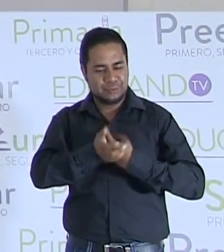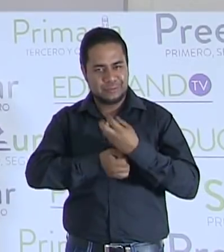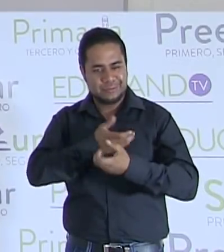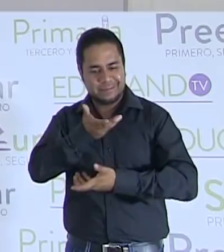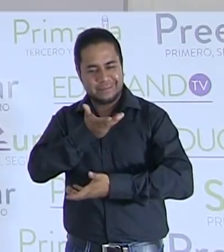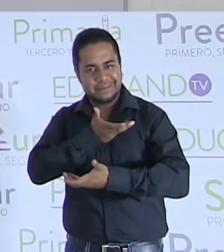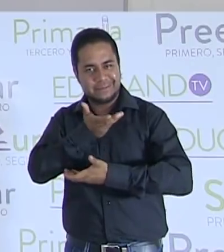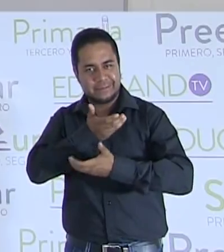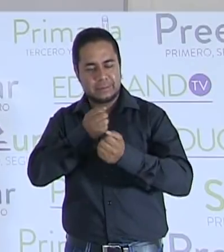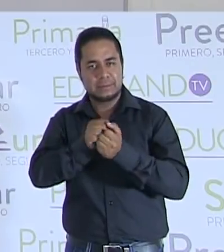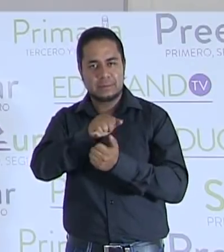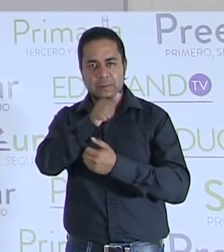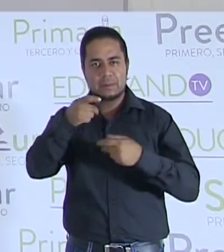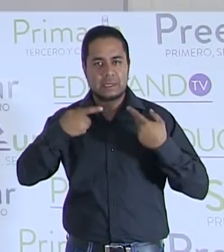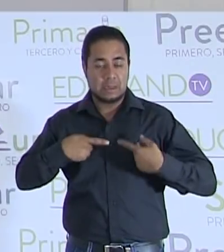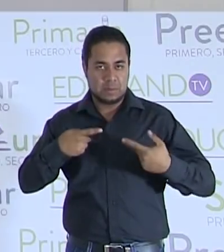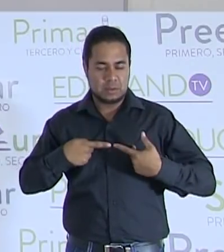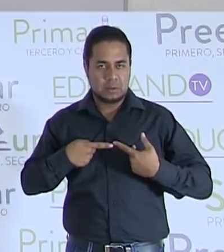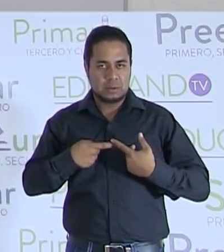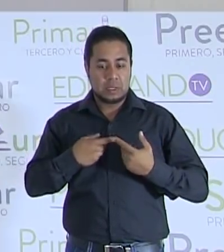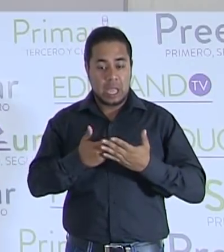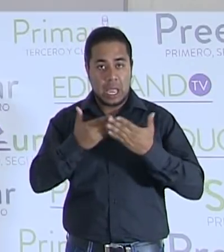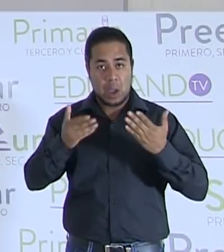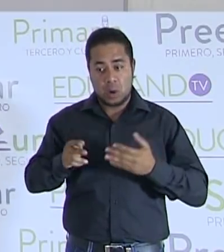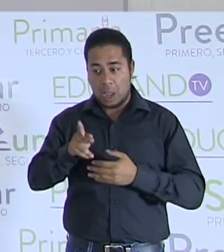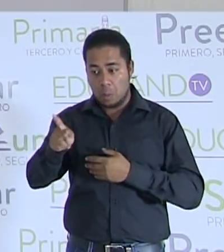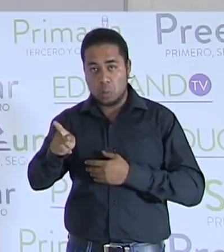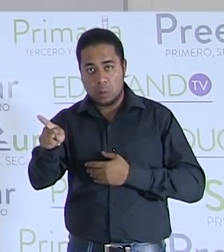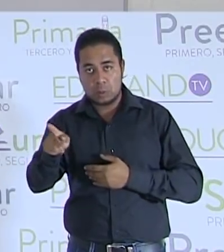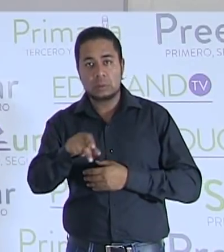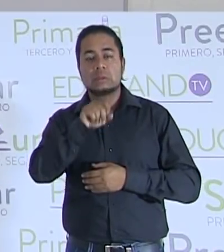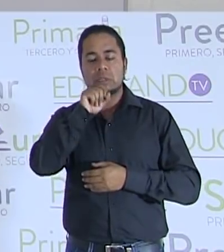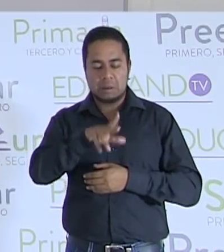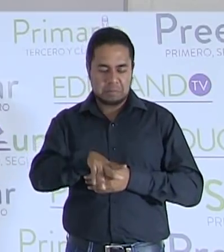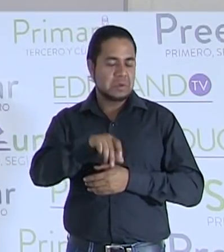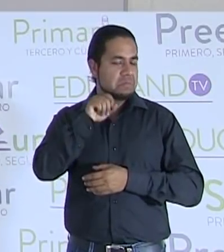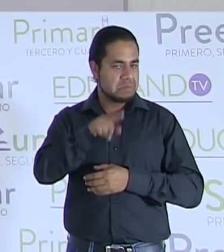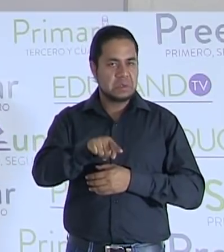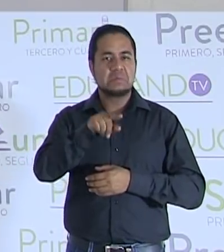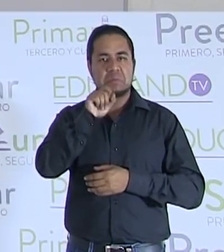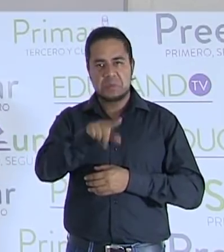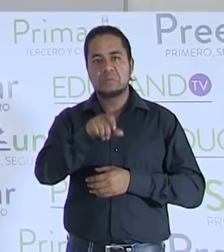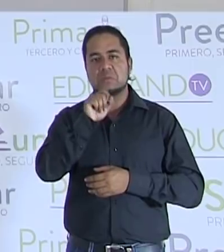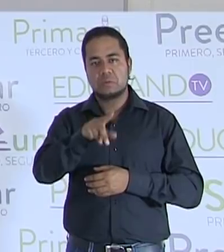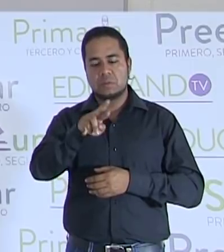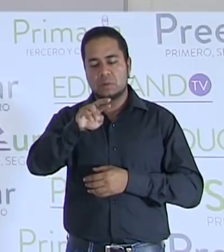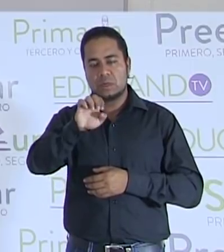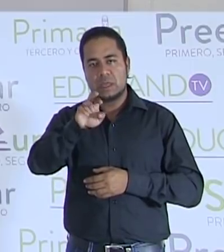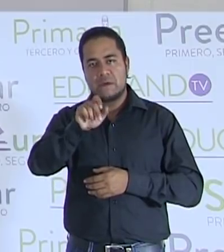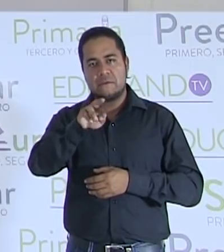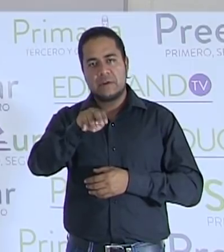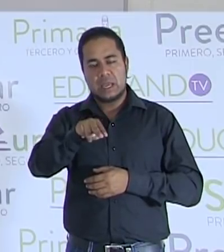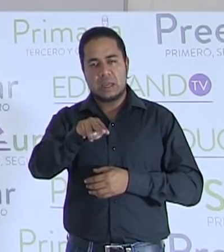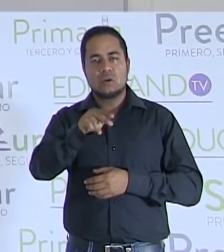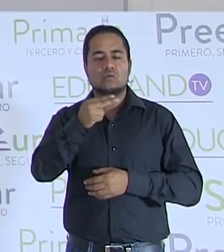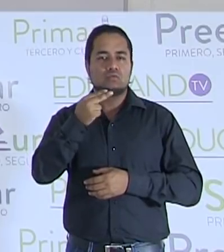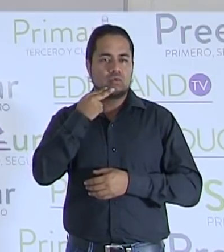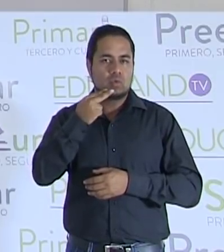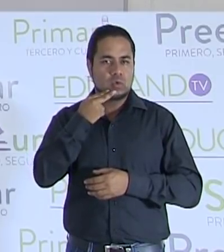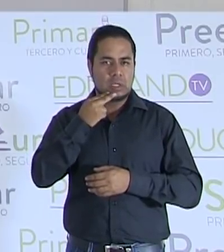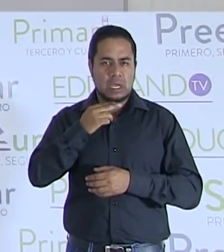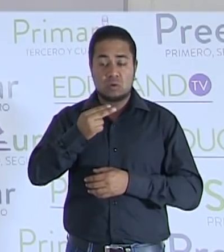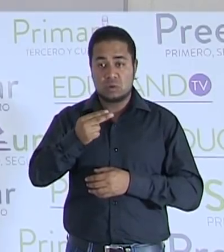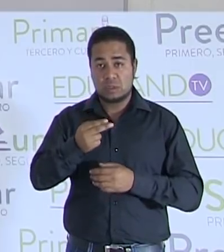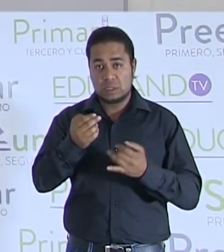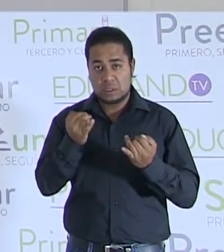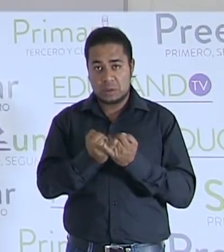demás. Los pueblos de ahora también hablan con refranes. Utilizan los muchos que había